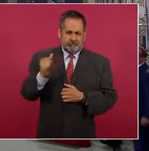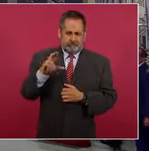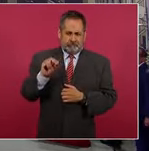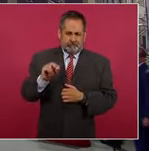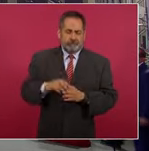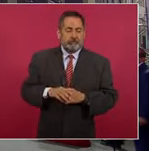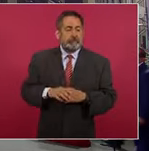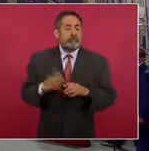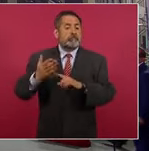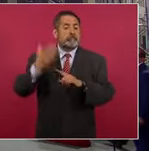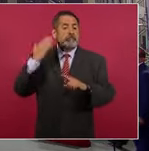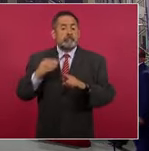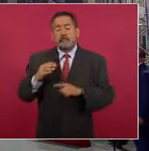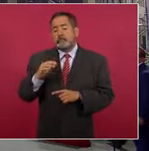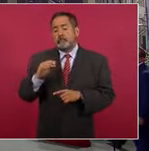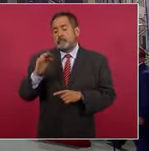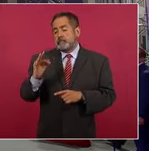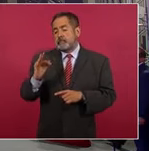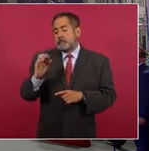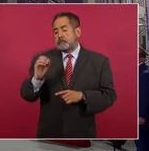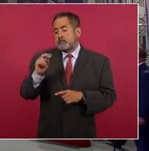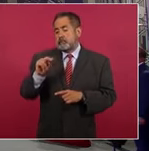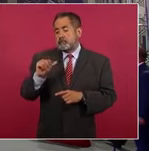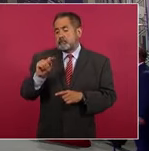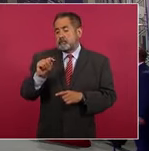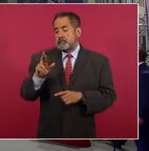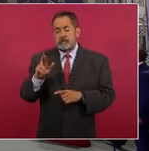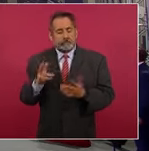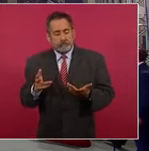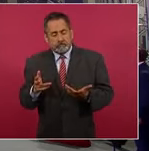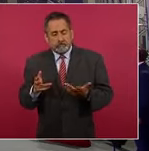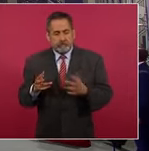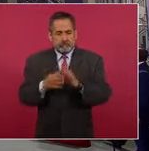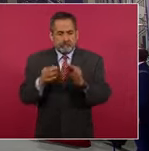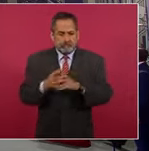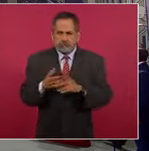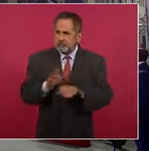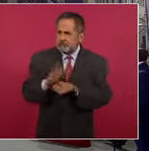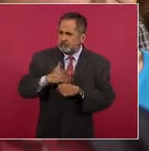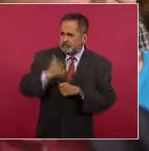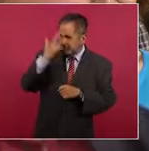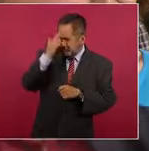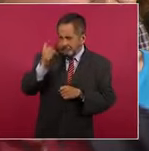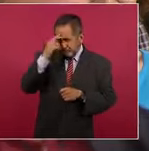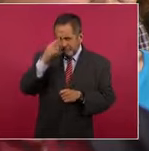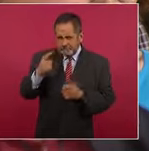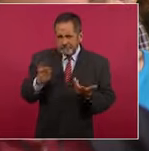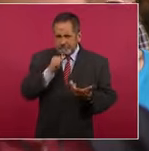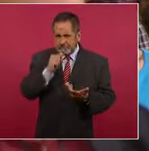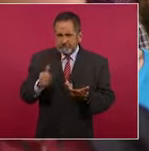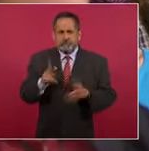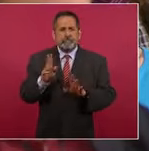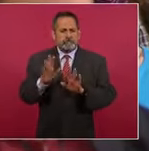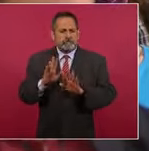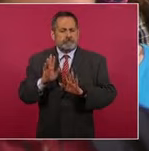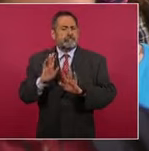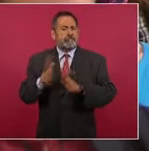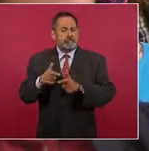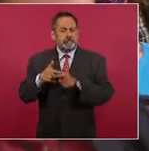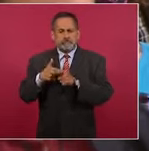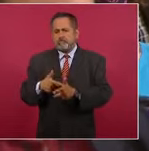impugnados por Fonatur y bueno, no conocieron las razones por las cuales se impugnó, pero que se logró pues